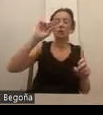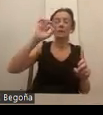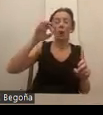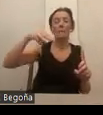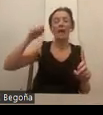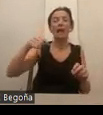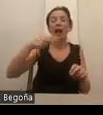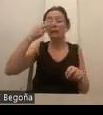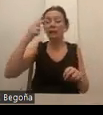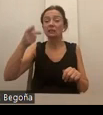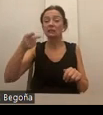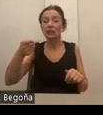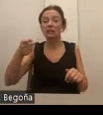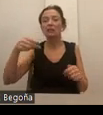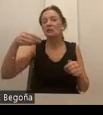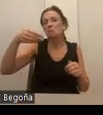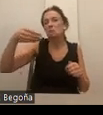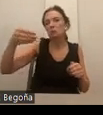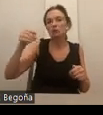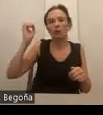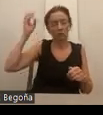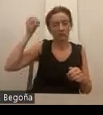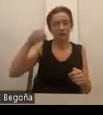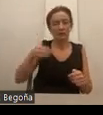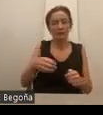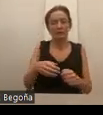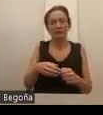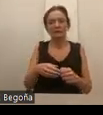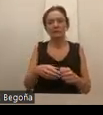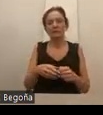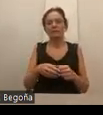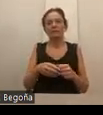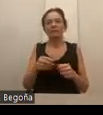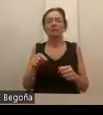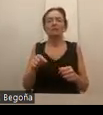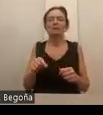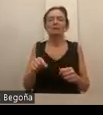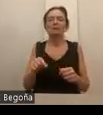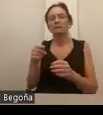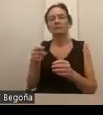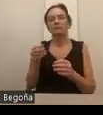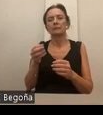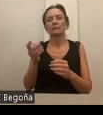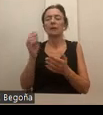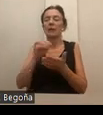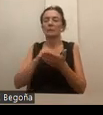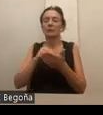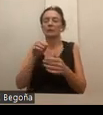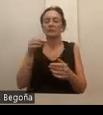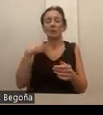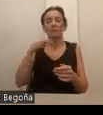bastante frecuentemente, y que además uno de los condicionantes que tiene la fibromialgia es que es una patología